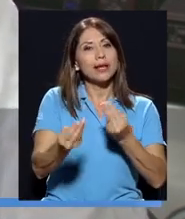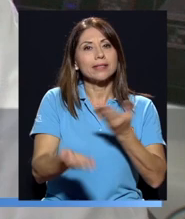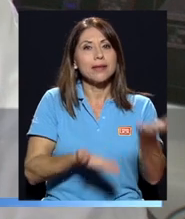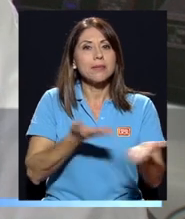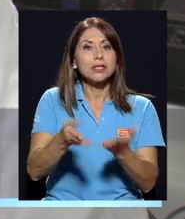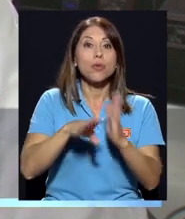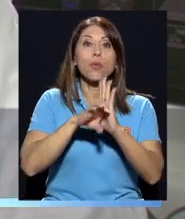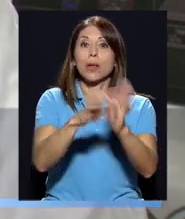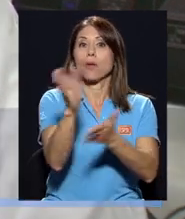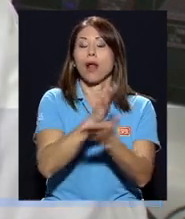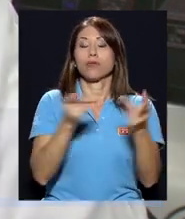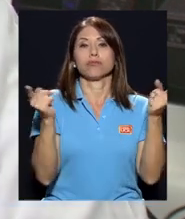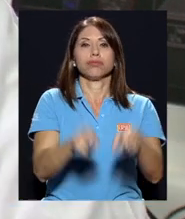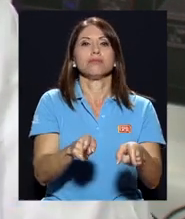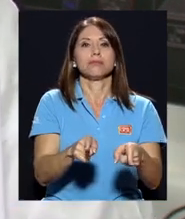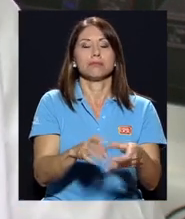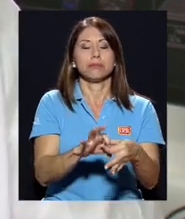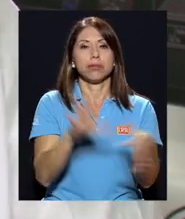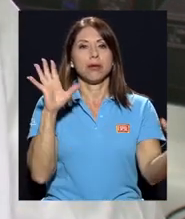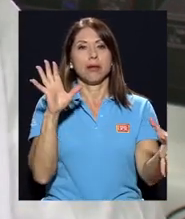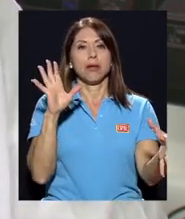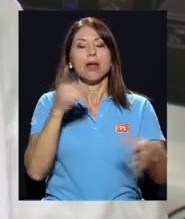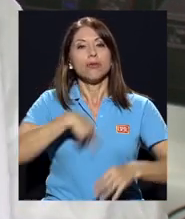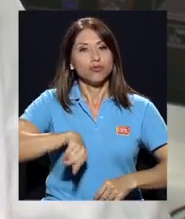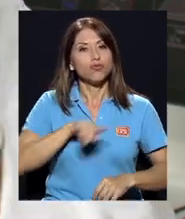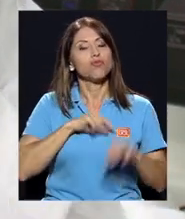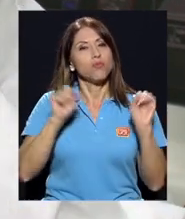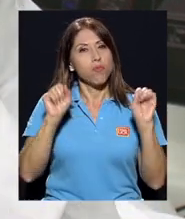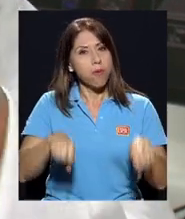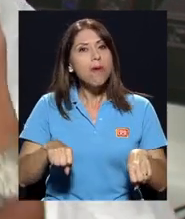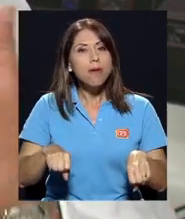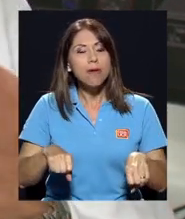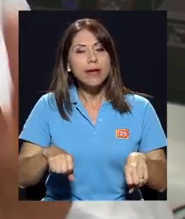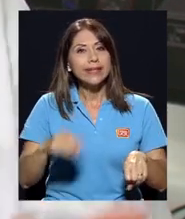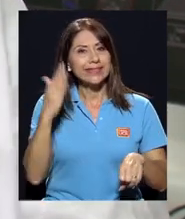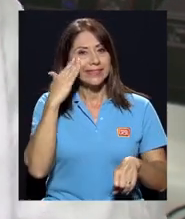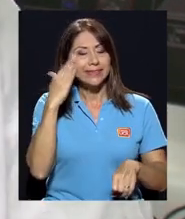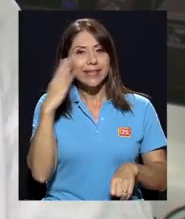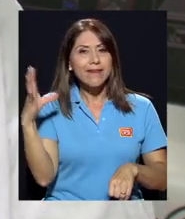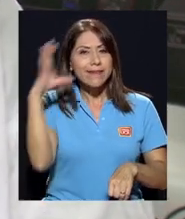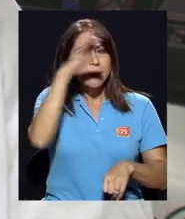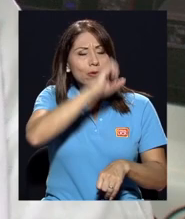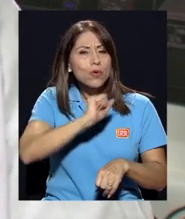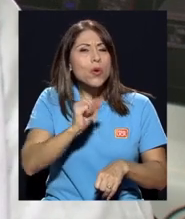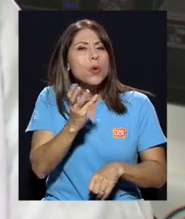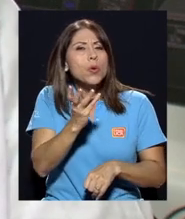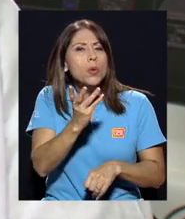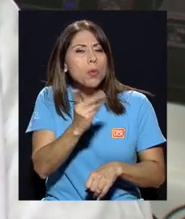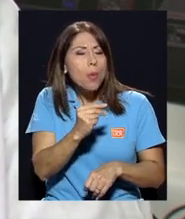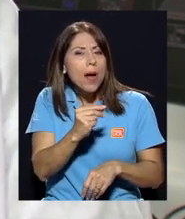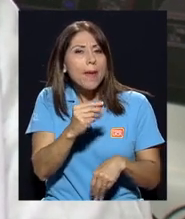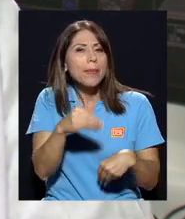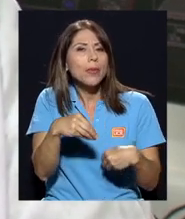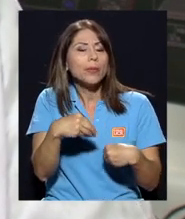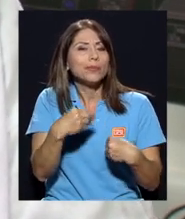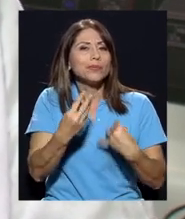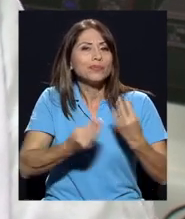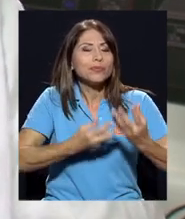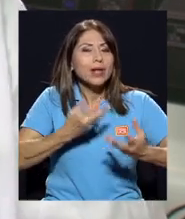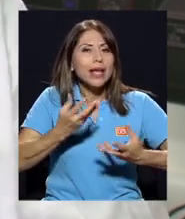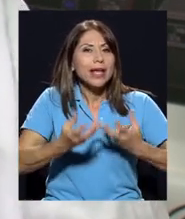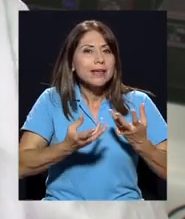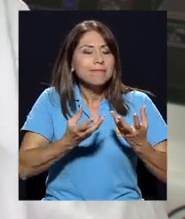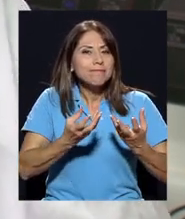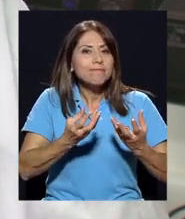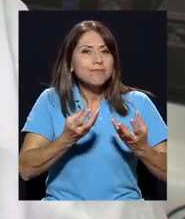de un accidente, vamos a tener la capacidad de determinar la dosis para